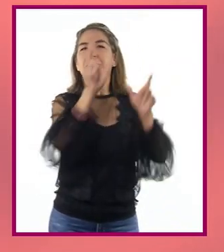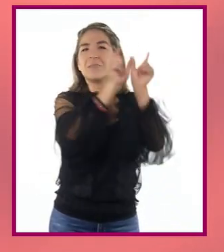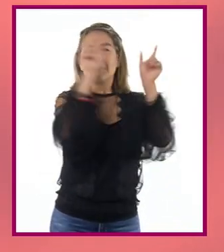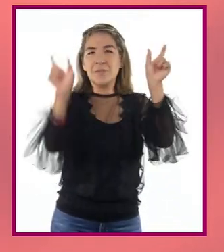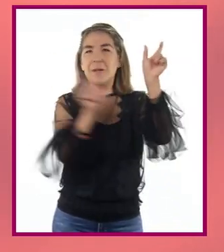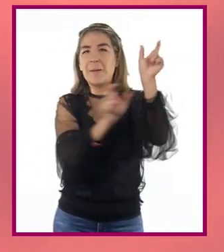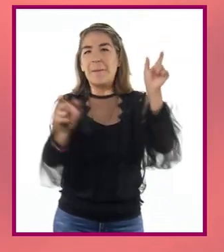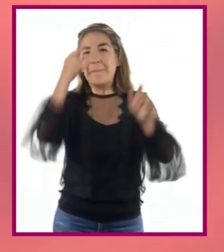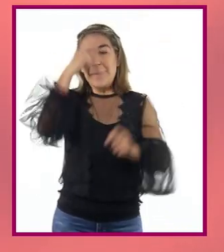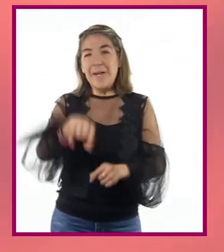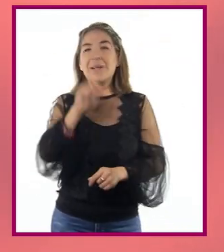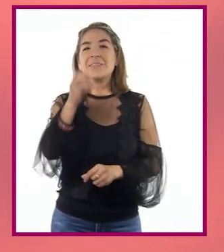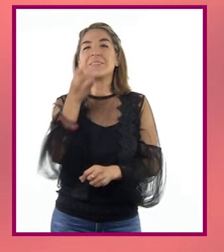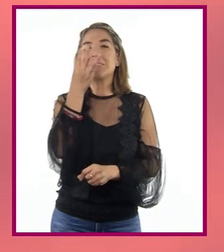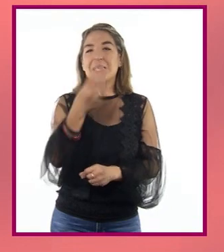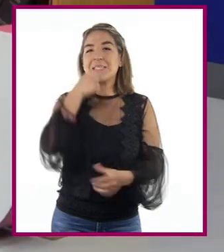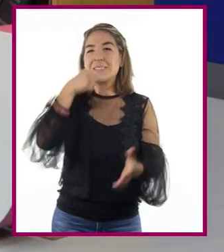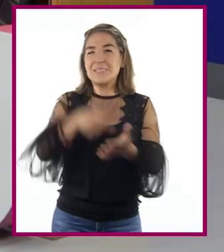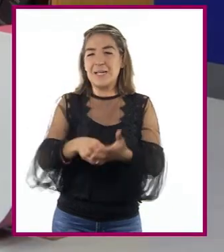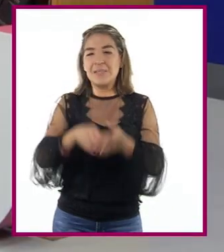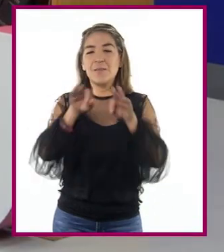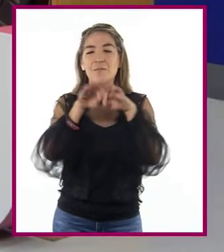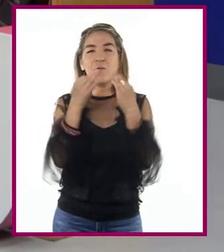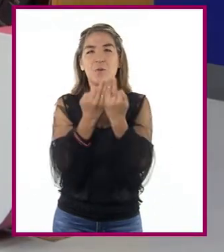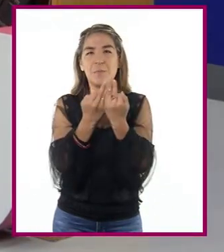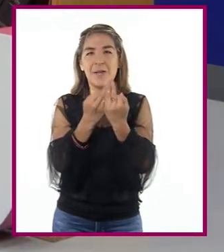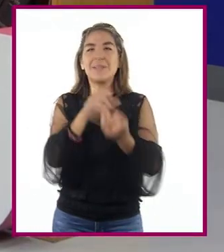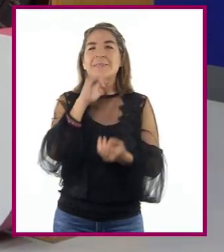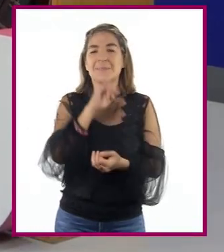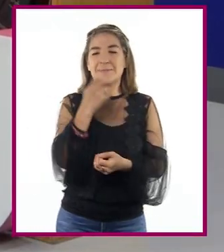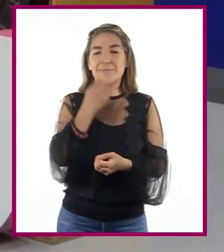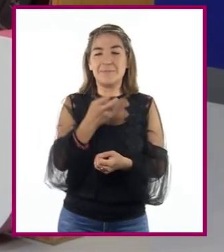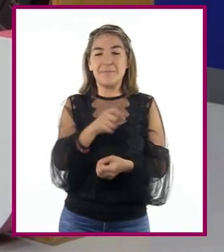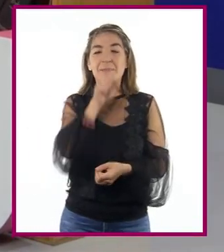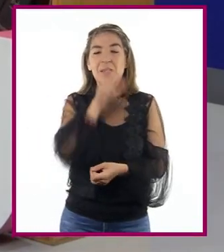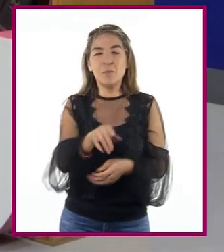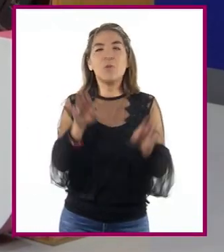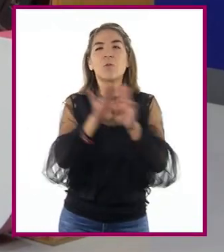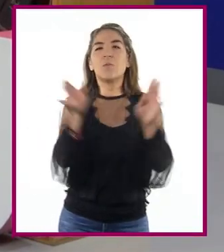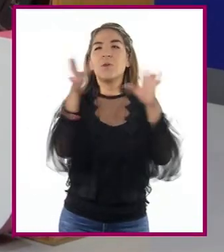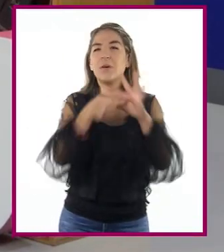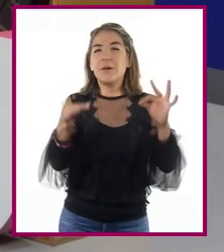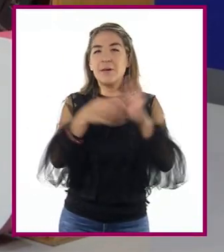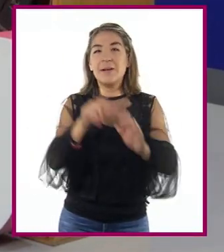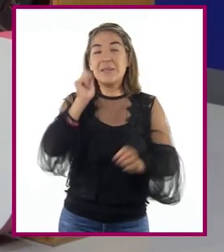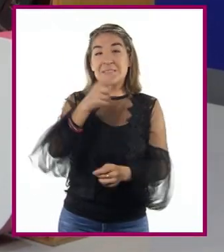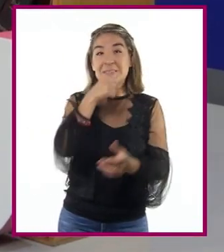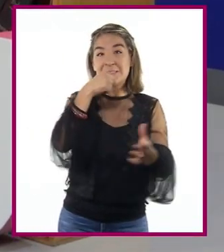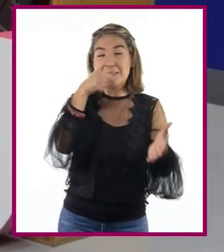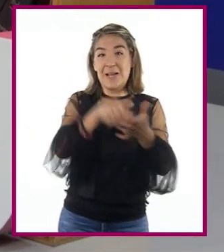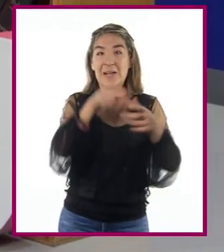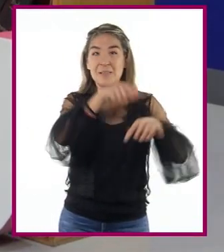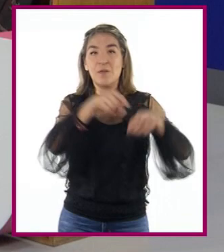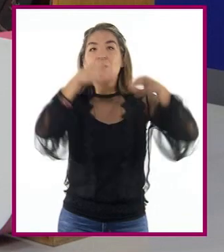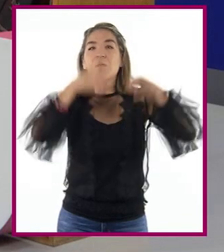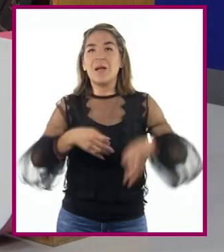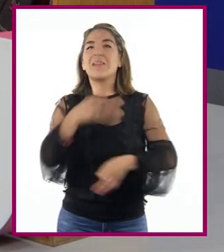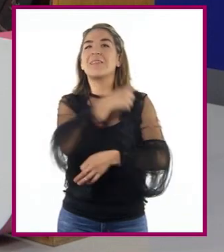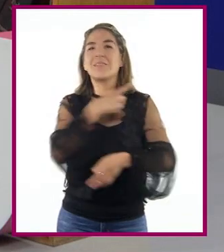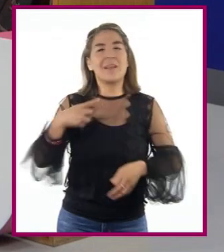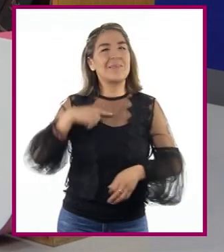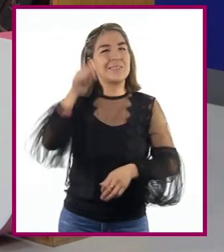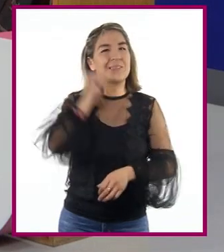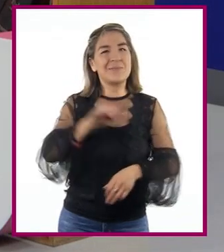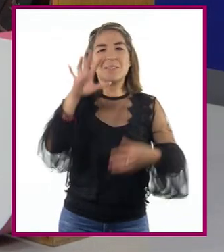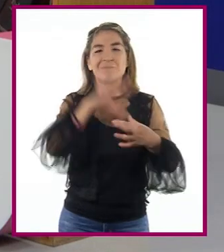la estructura de 3 cartas formales. Así es, profesora. Hicimos mención de que una carta formal siempre debe